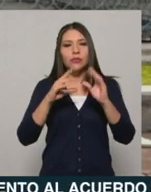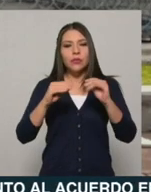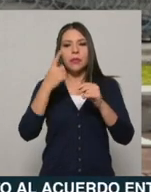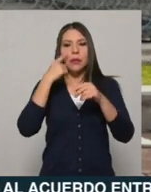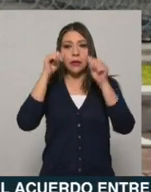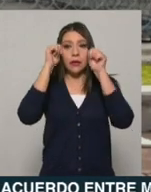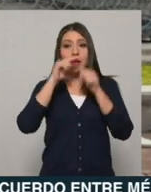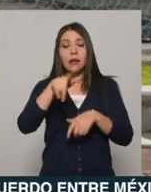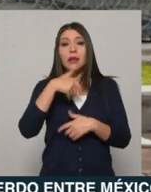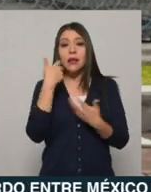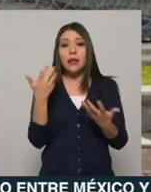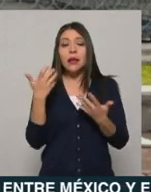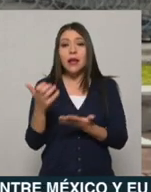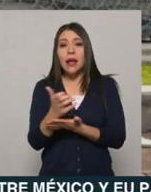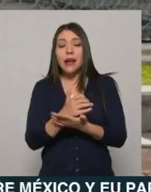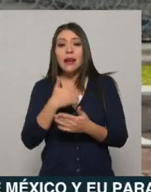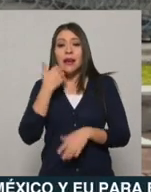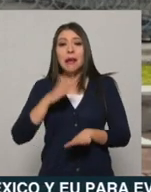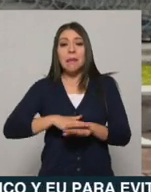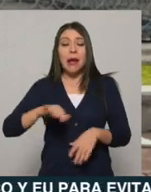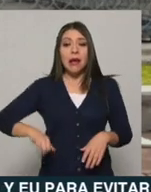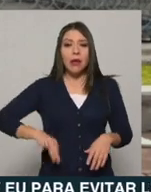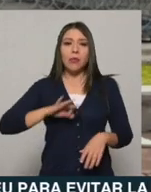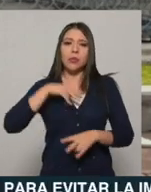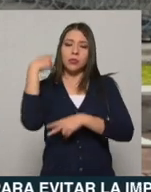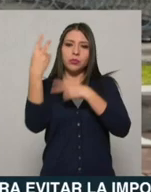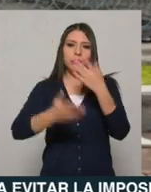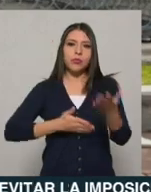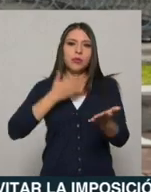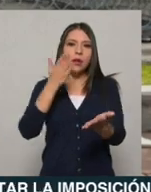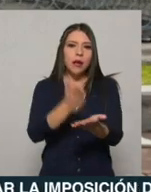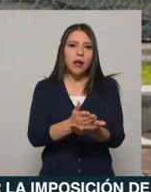lomitos, pueden venir a esta institución para dedicarse a ser un